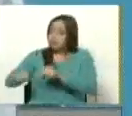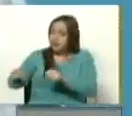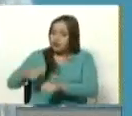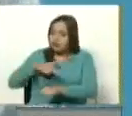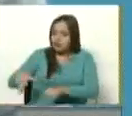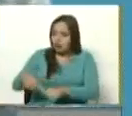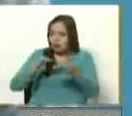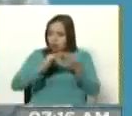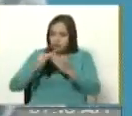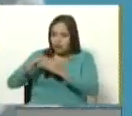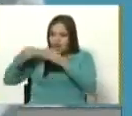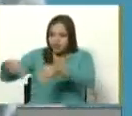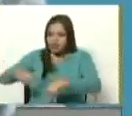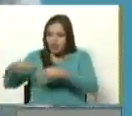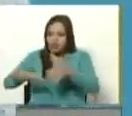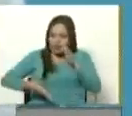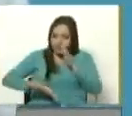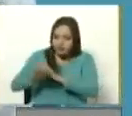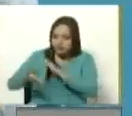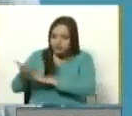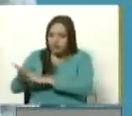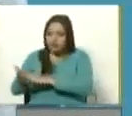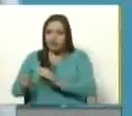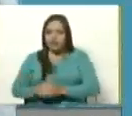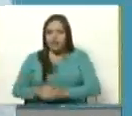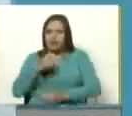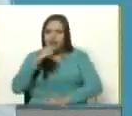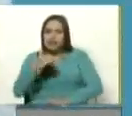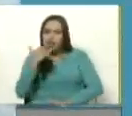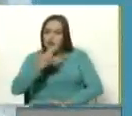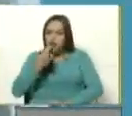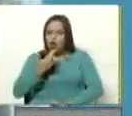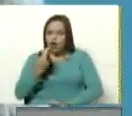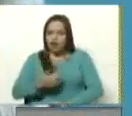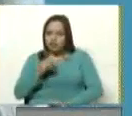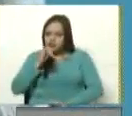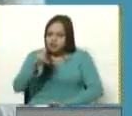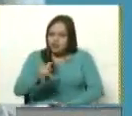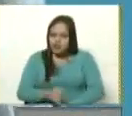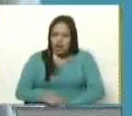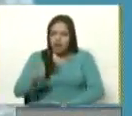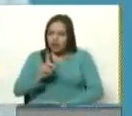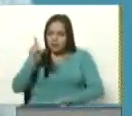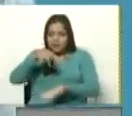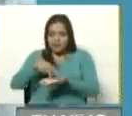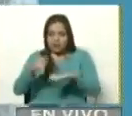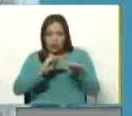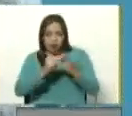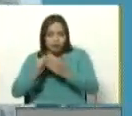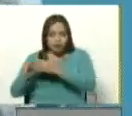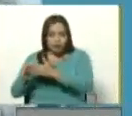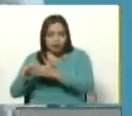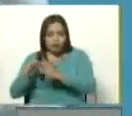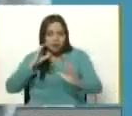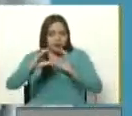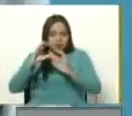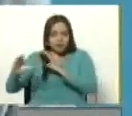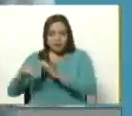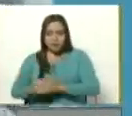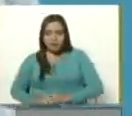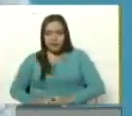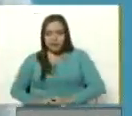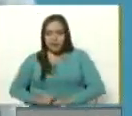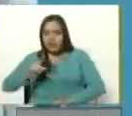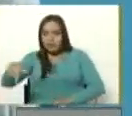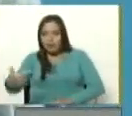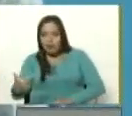comunidades, siempre salimos en las páginas rojas de los noticieros, no salíamos siendo los sujetos de la comunicación. Y eso nos dio la oportunidad en ese momento